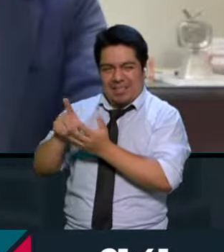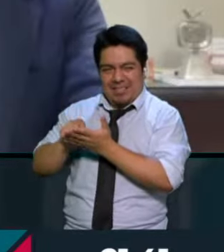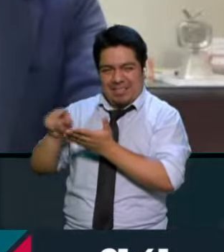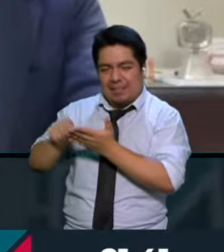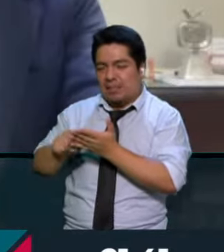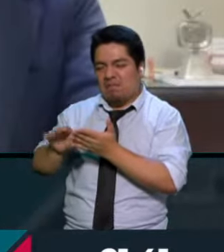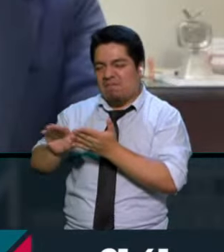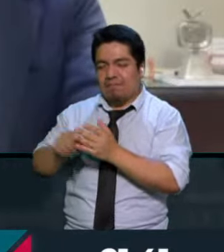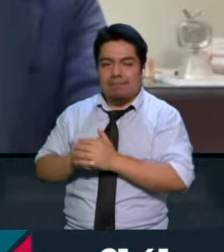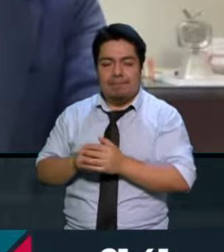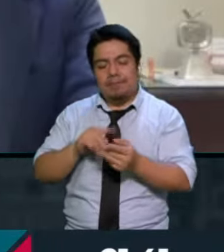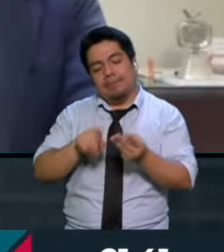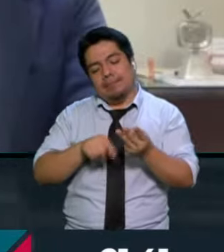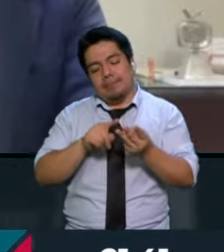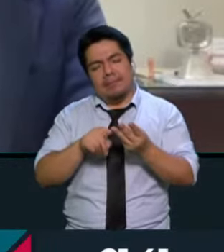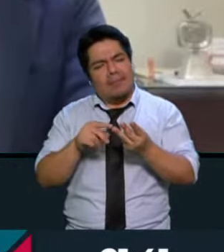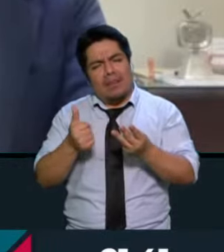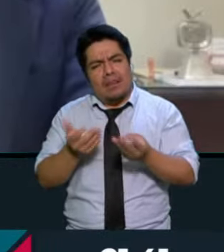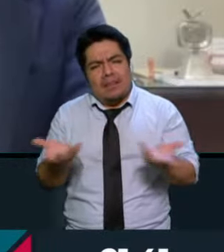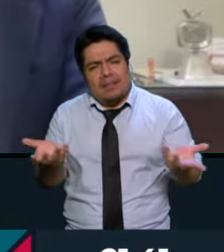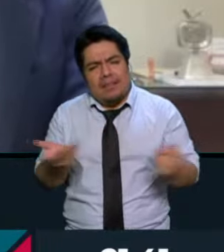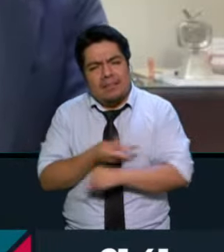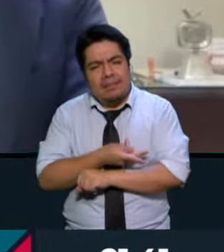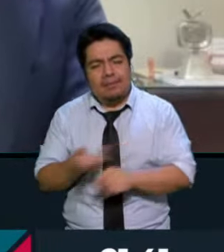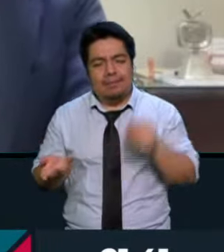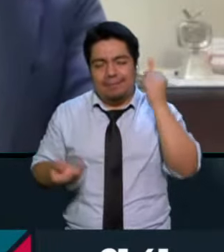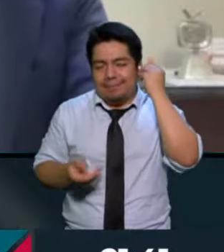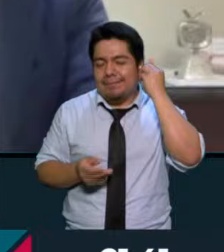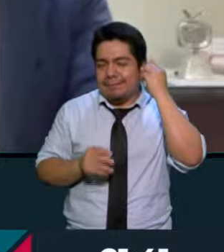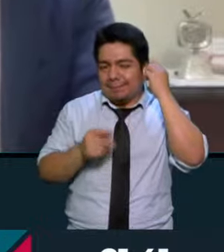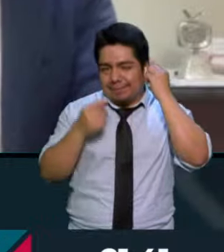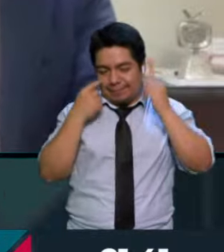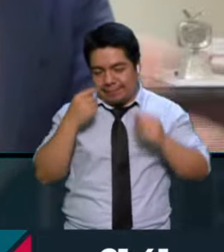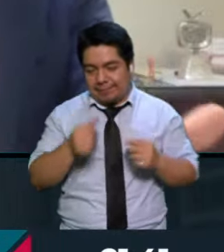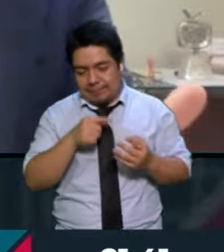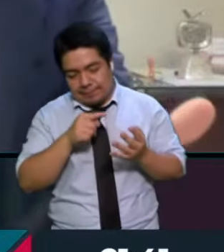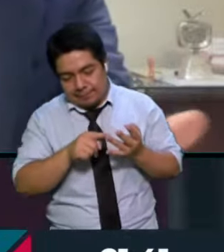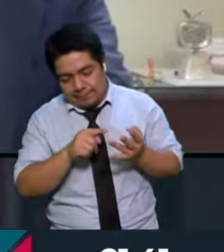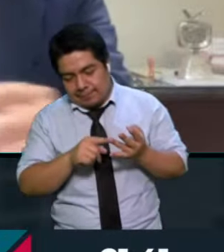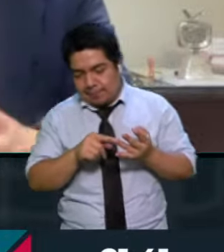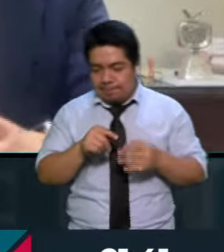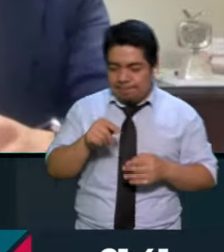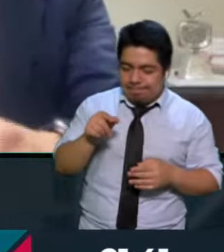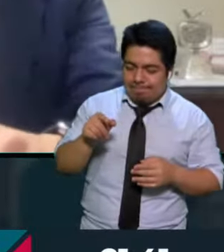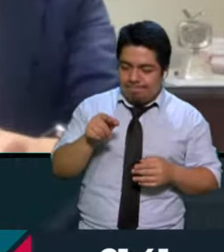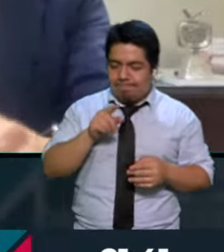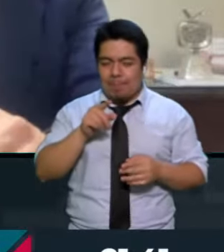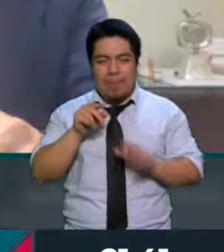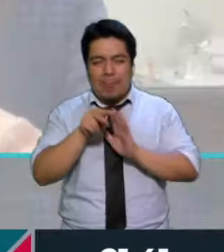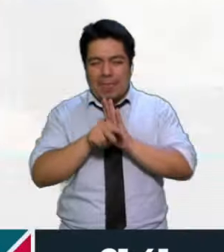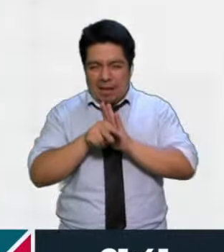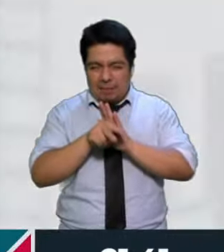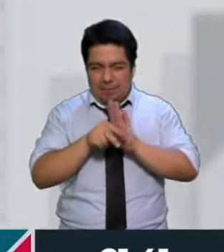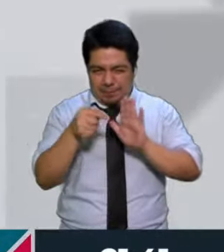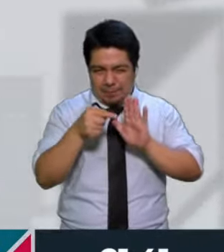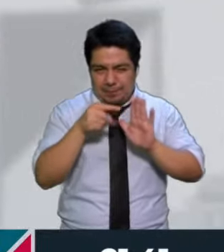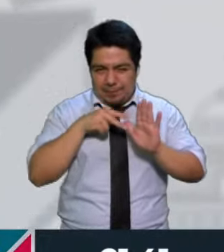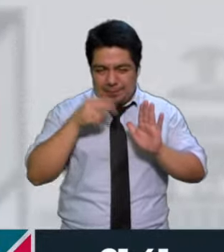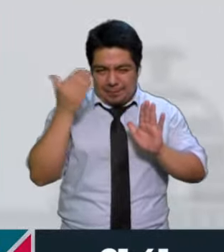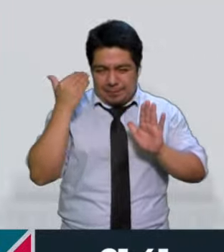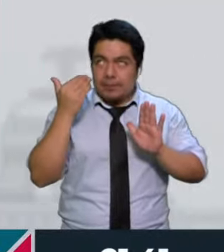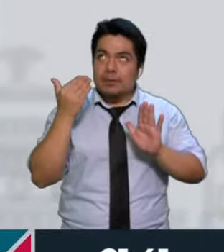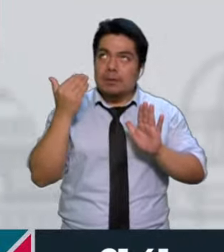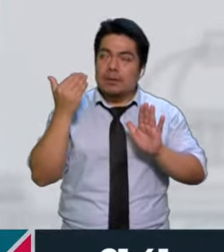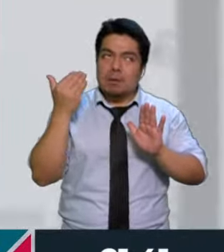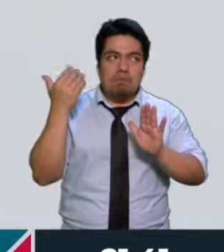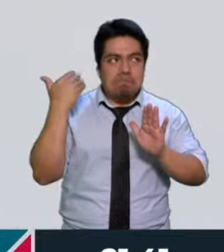sociales. Miguel, ¿qué más ha pasado? Bueno, tenemos también otro desmentido que tiene que ver con el video que vimos hace